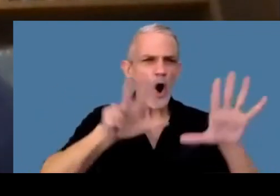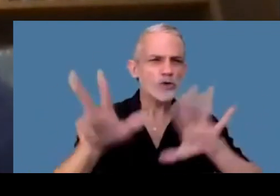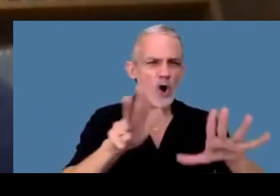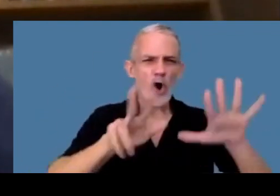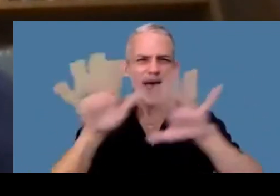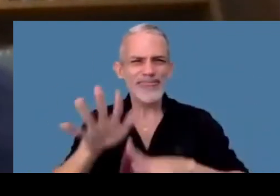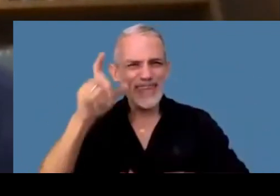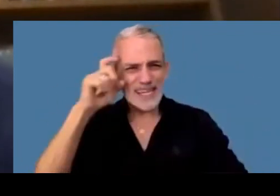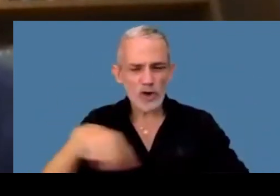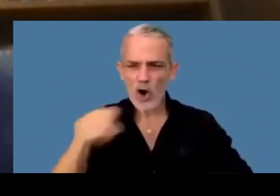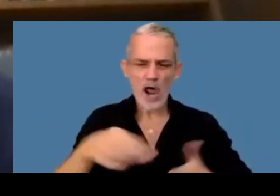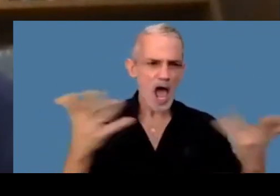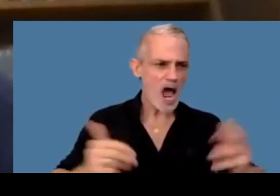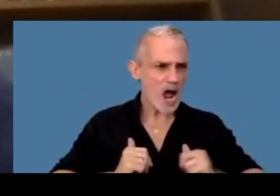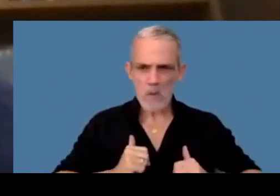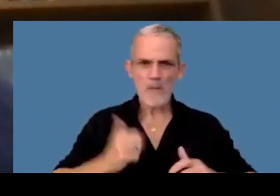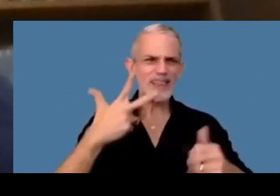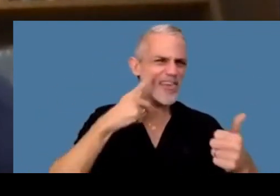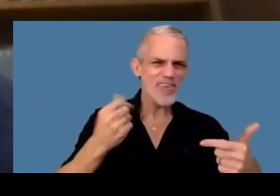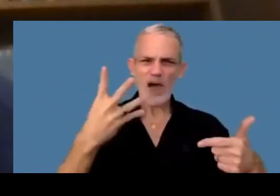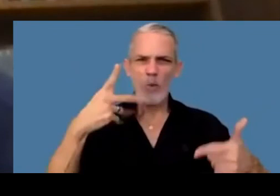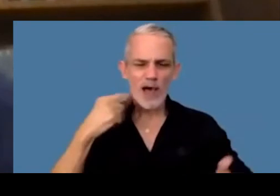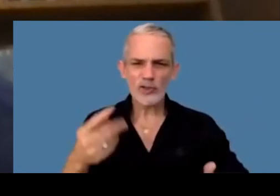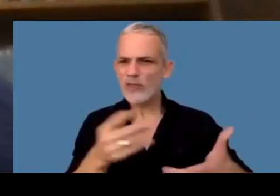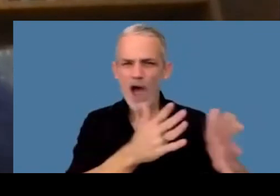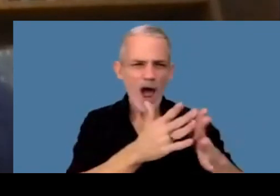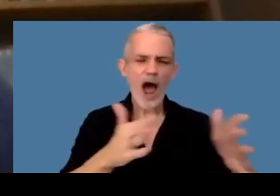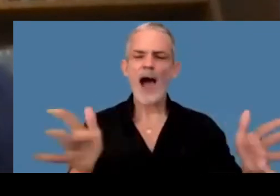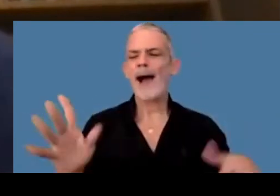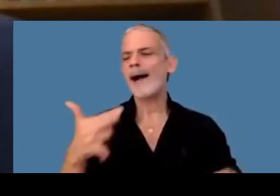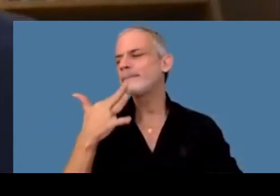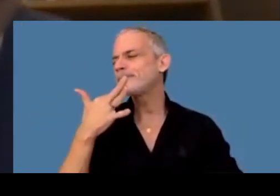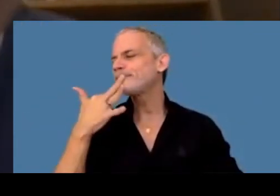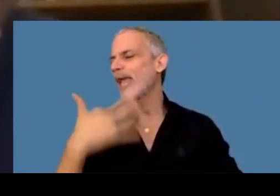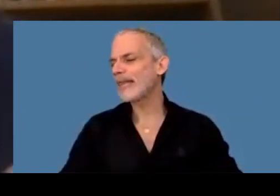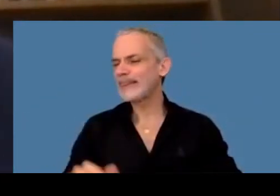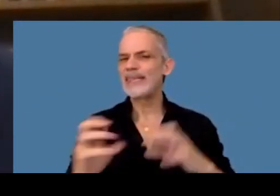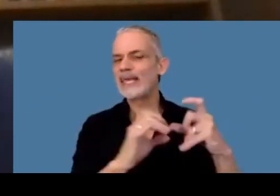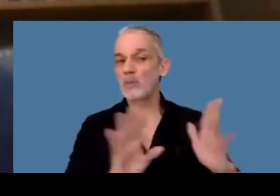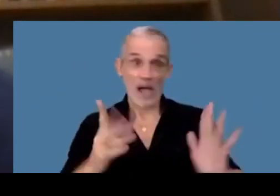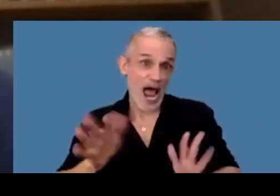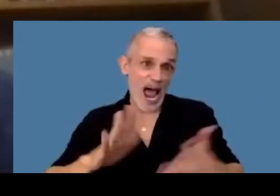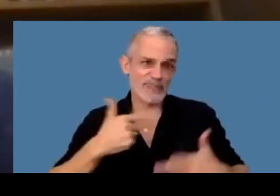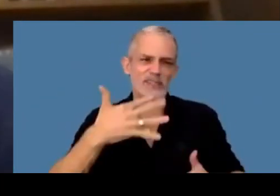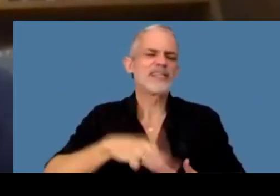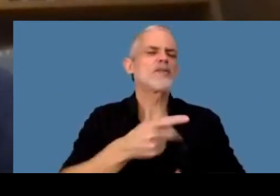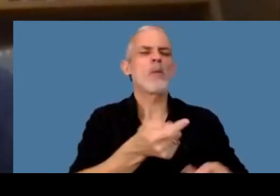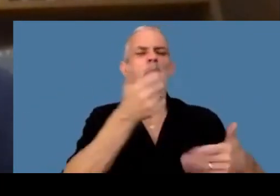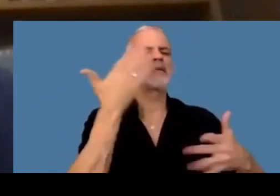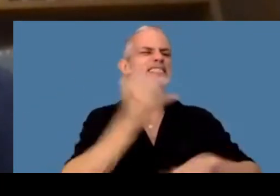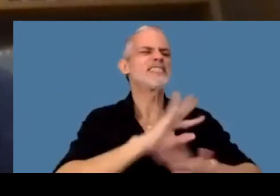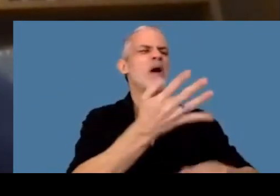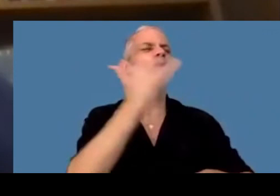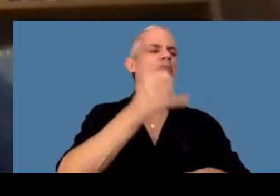y después de estar 3, 4 días empezaba a entender a veces el conflicto. A veces lo entendía de movida y a veces